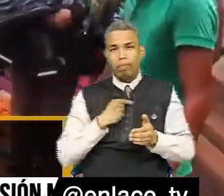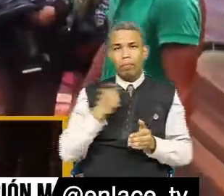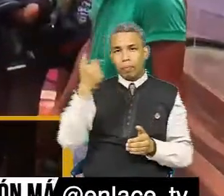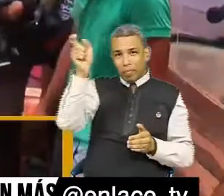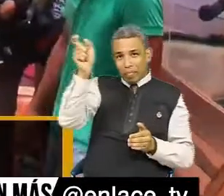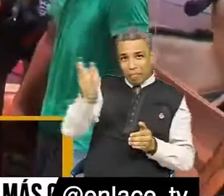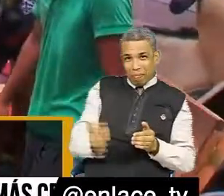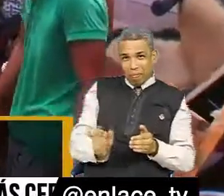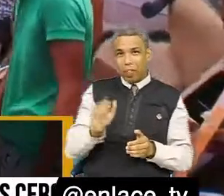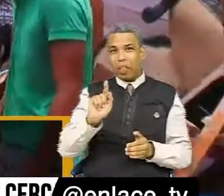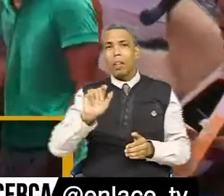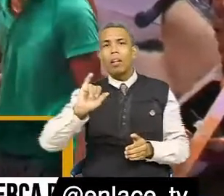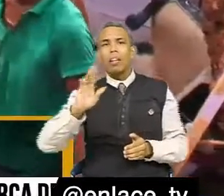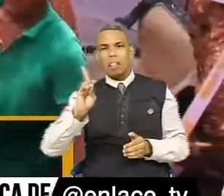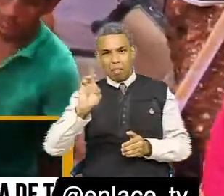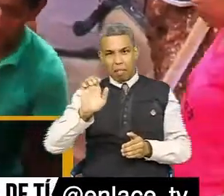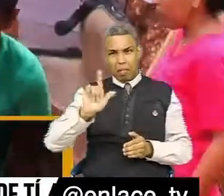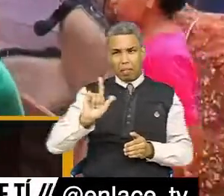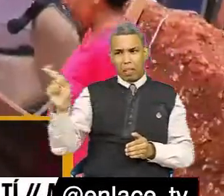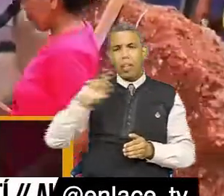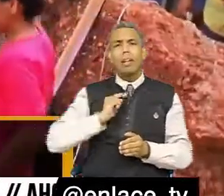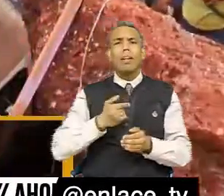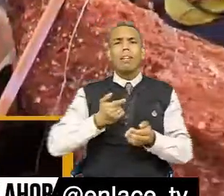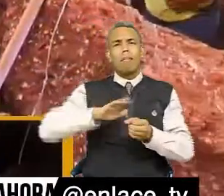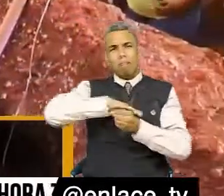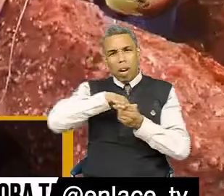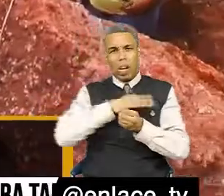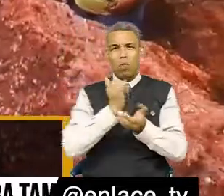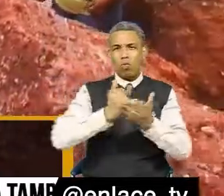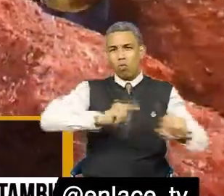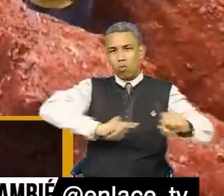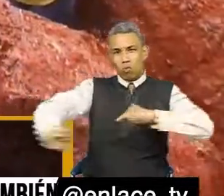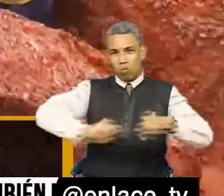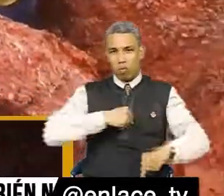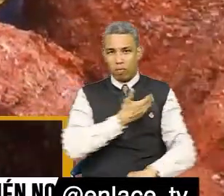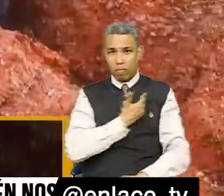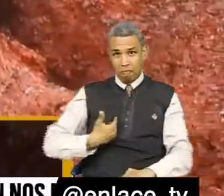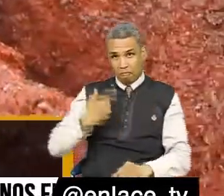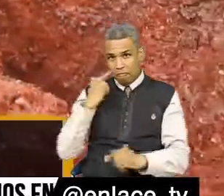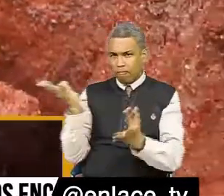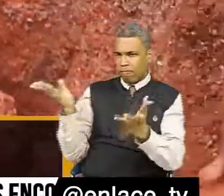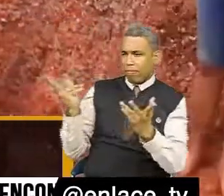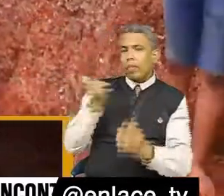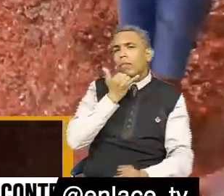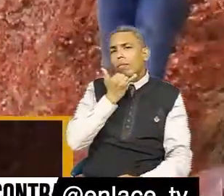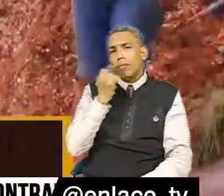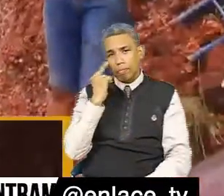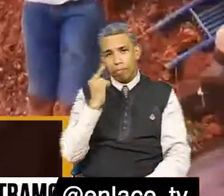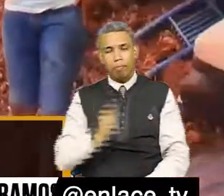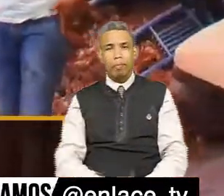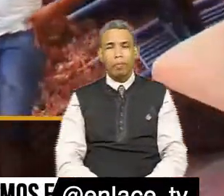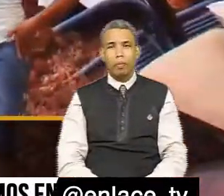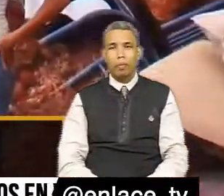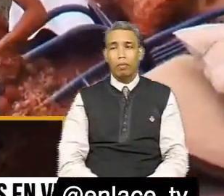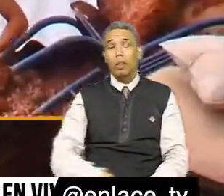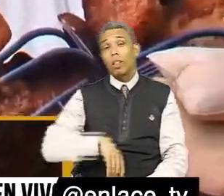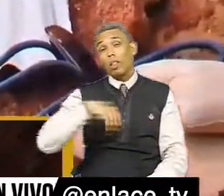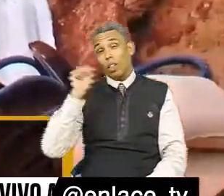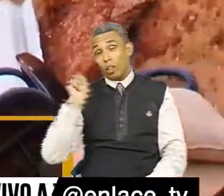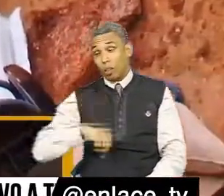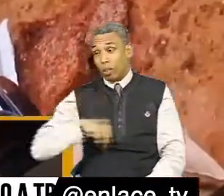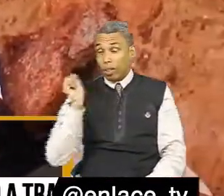ricardo para que nos relato un poco cómo vivieron esos momentos hacia las 10 de la mañana pues les cuento que lo vivimos muy